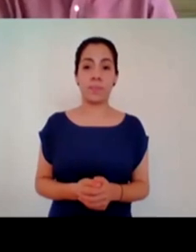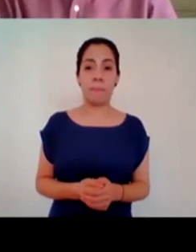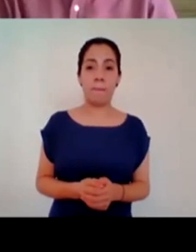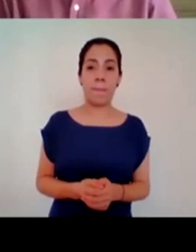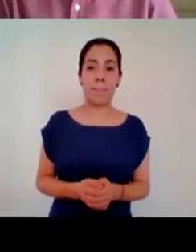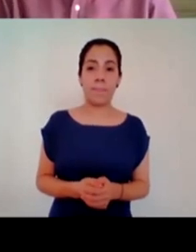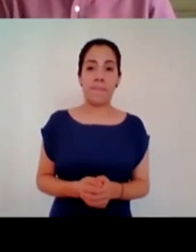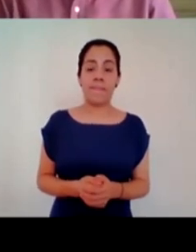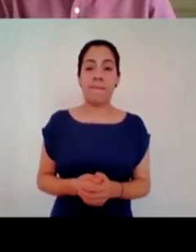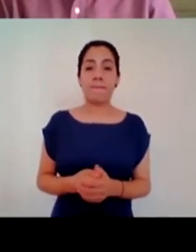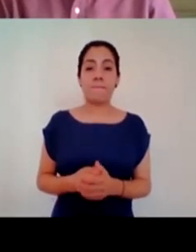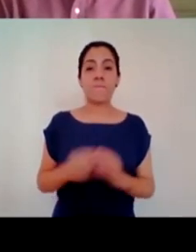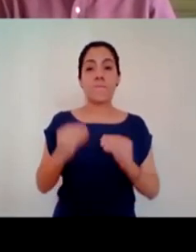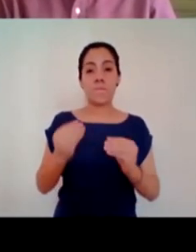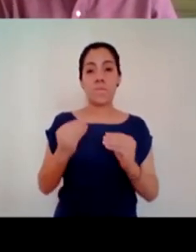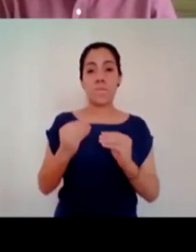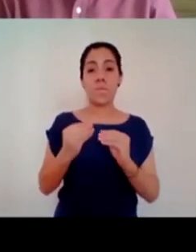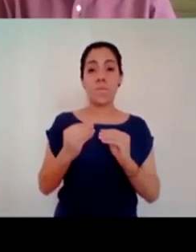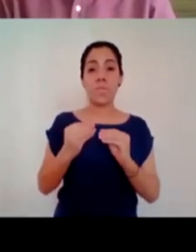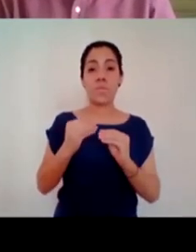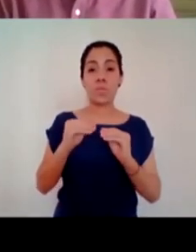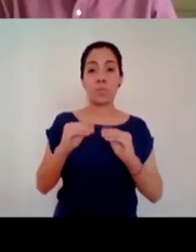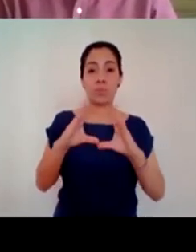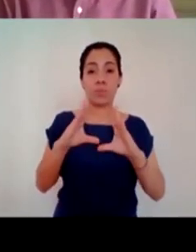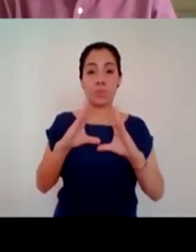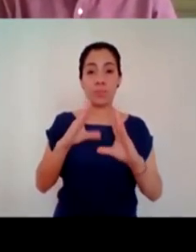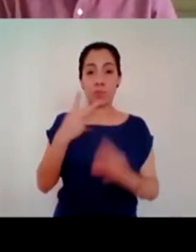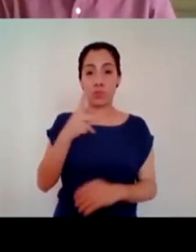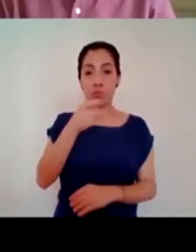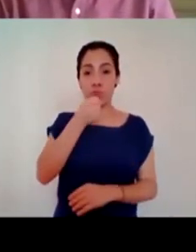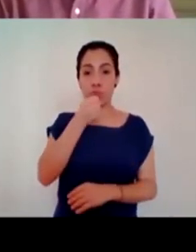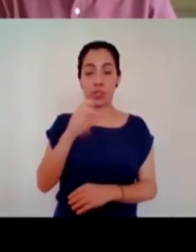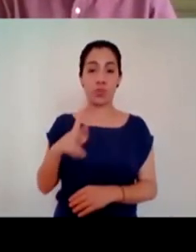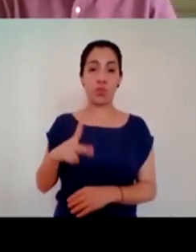Creo que falta el micrófono, estimada Carla.